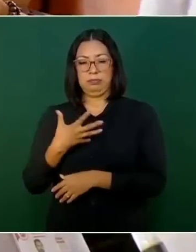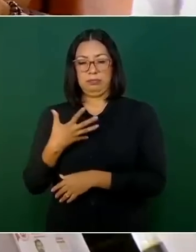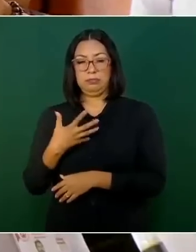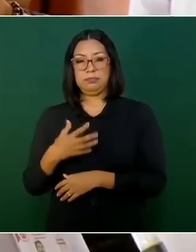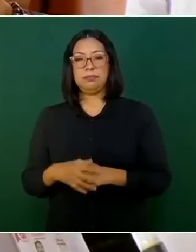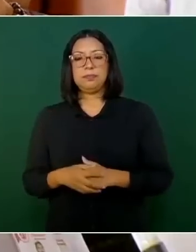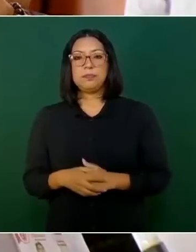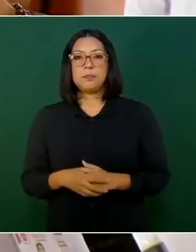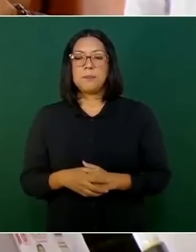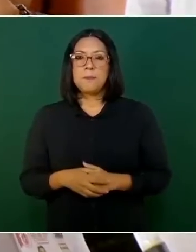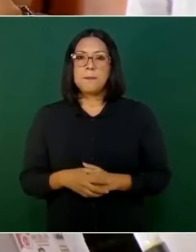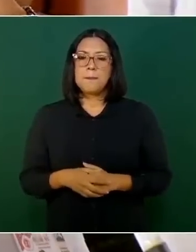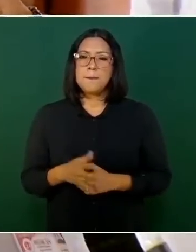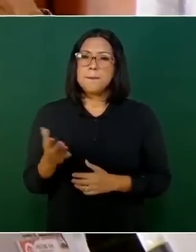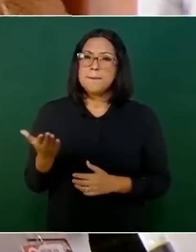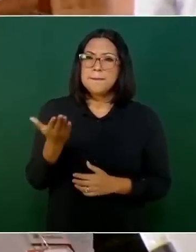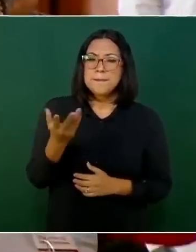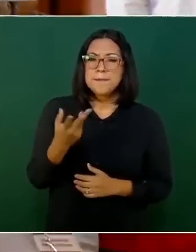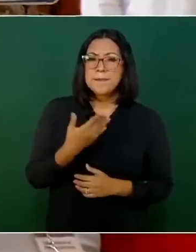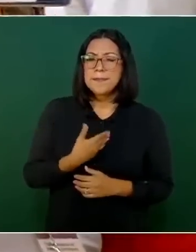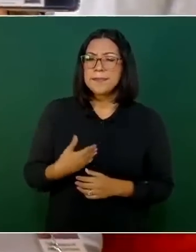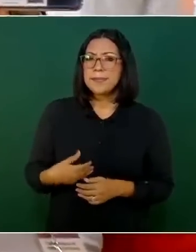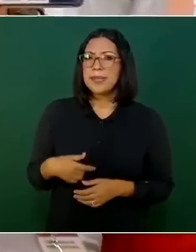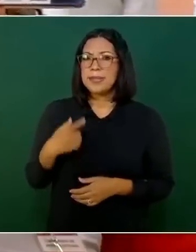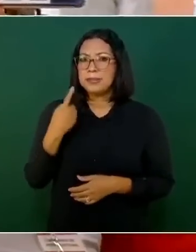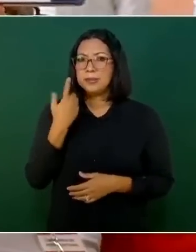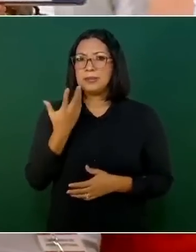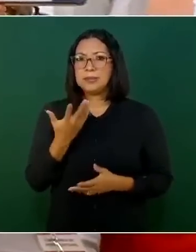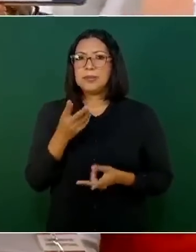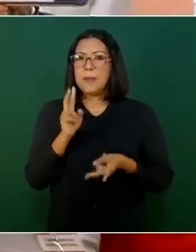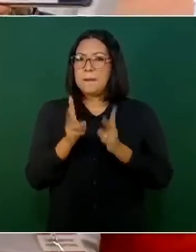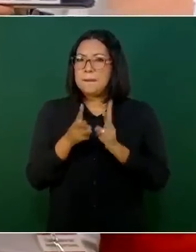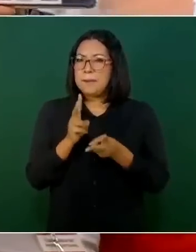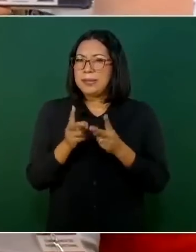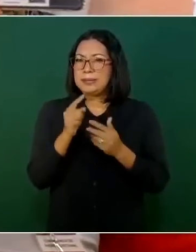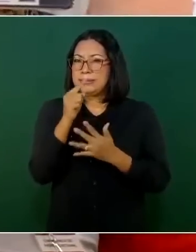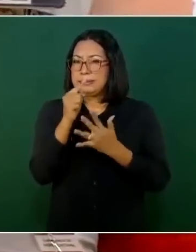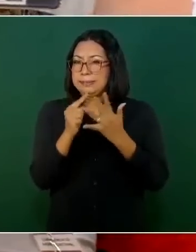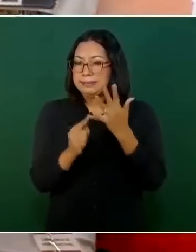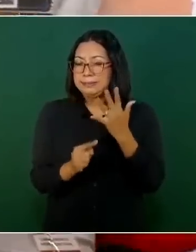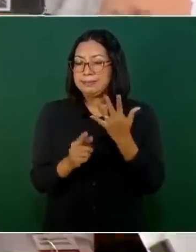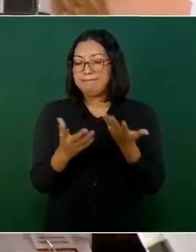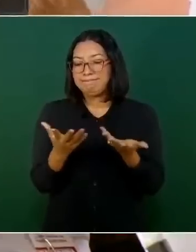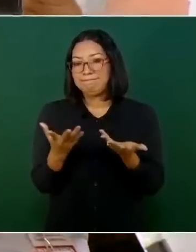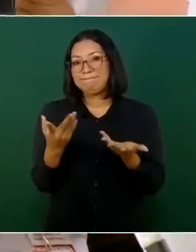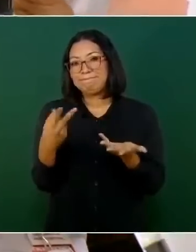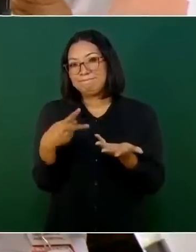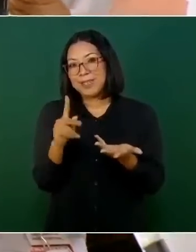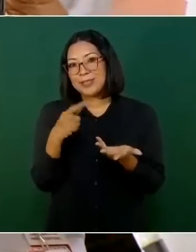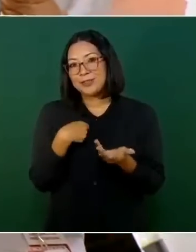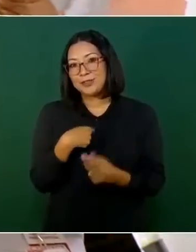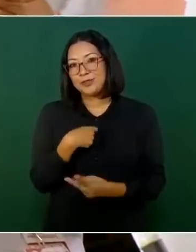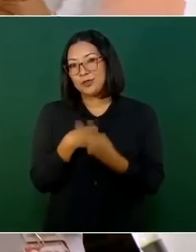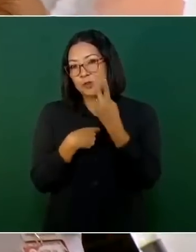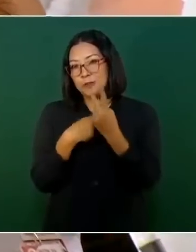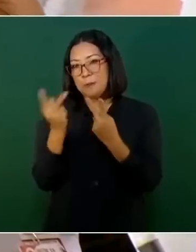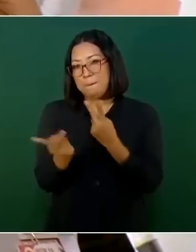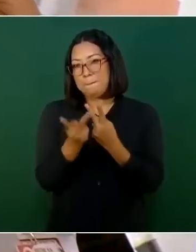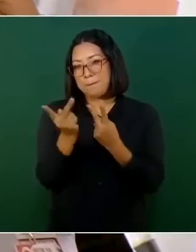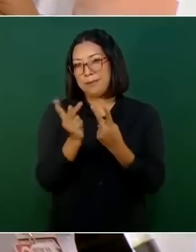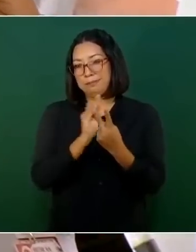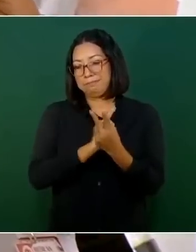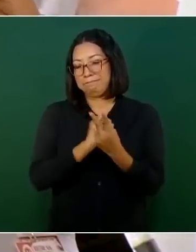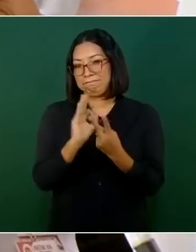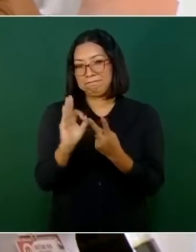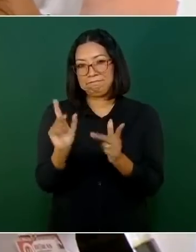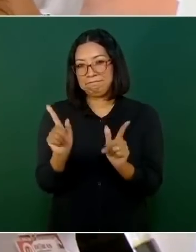Presidente, le quiero platicar de varias situaciones, pero bueno, solo tengo derecho a 2 preguntas. Pero